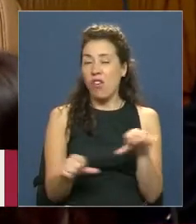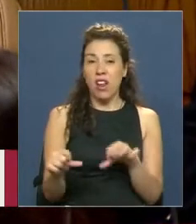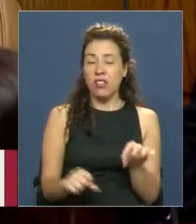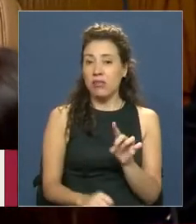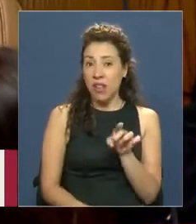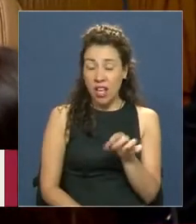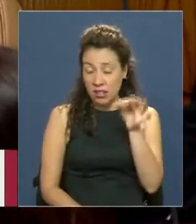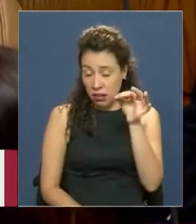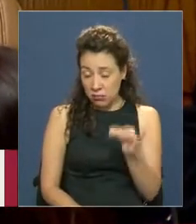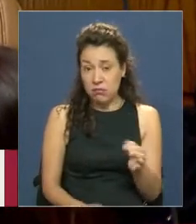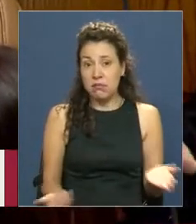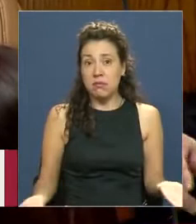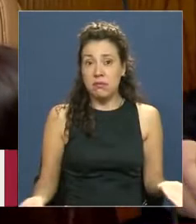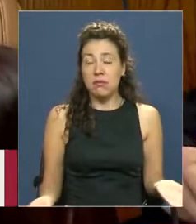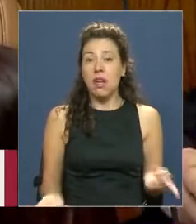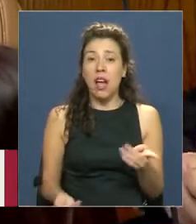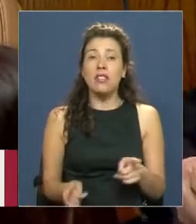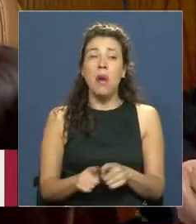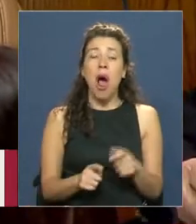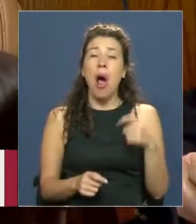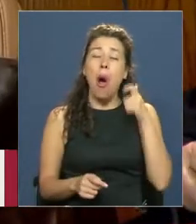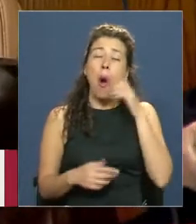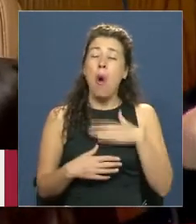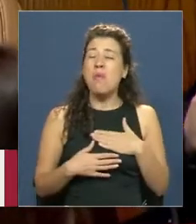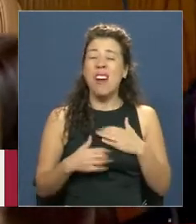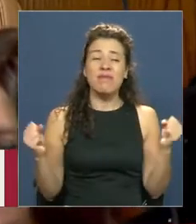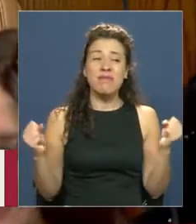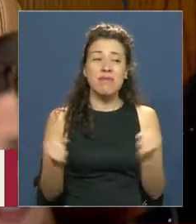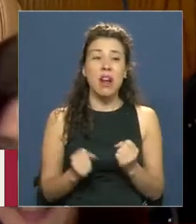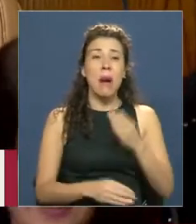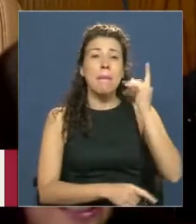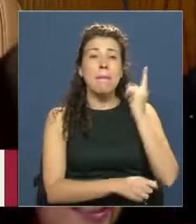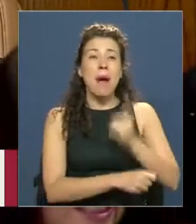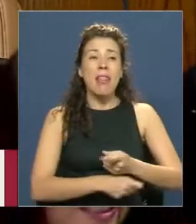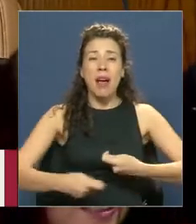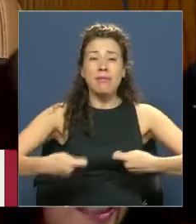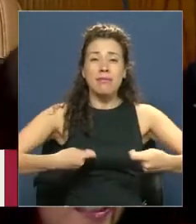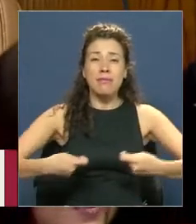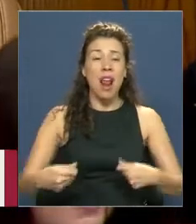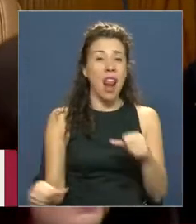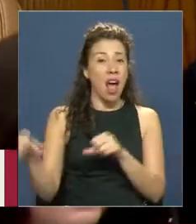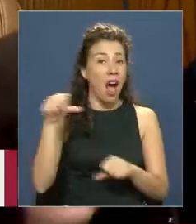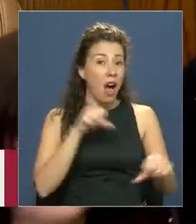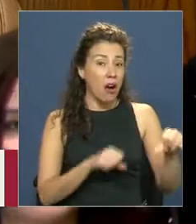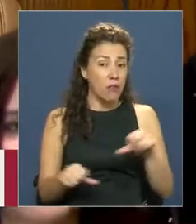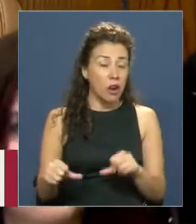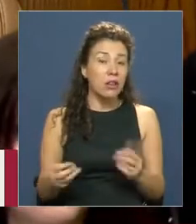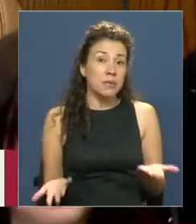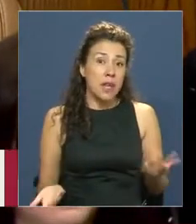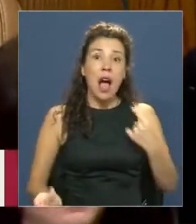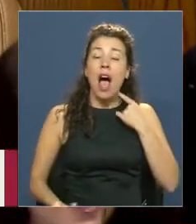es la parte inhumana que rige el mercado de los laboratorios también y que